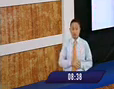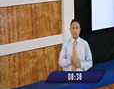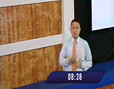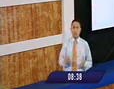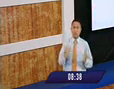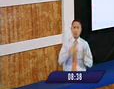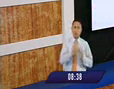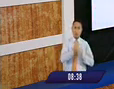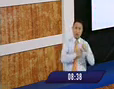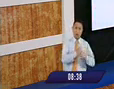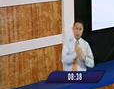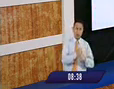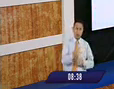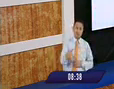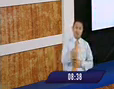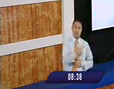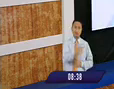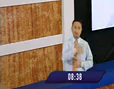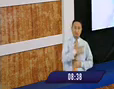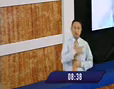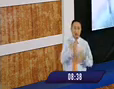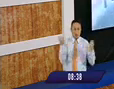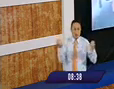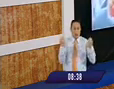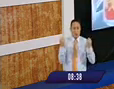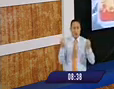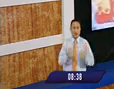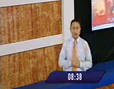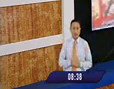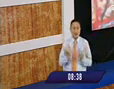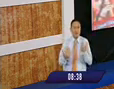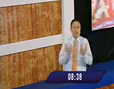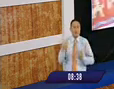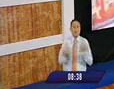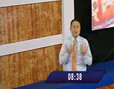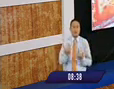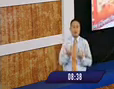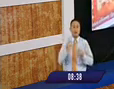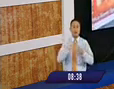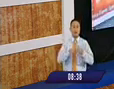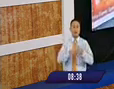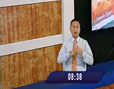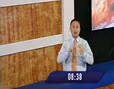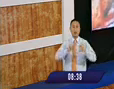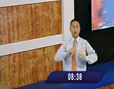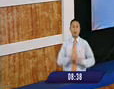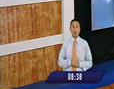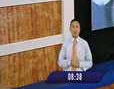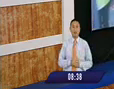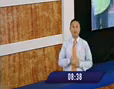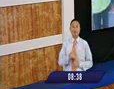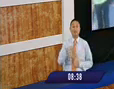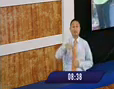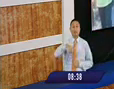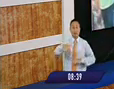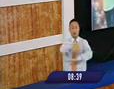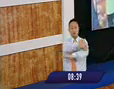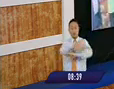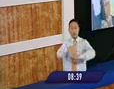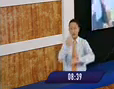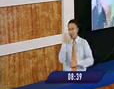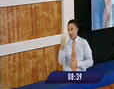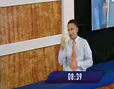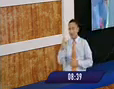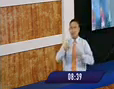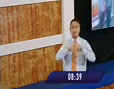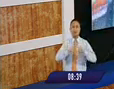de algunos años esa sensación de fiesta, esa alegría que tiene la ciudad. Hay alegría por las calles, hay